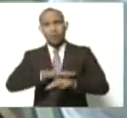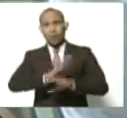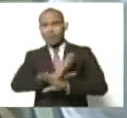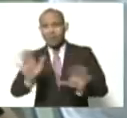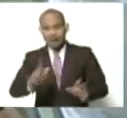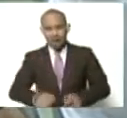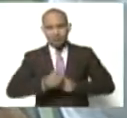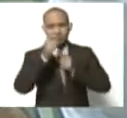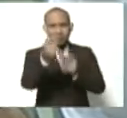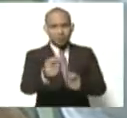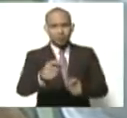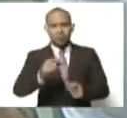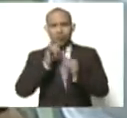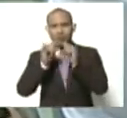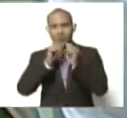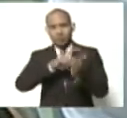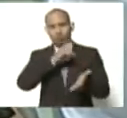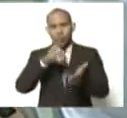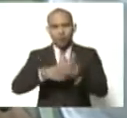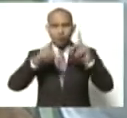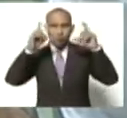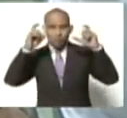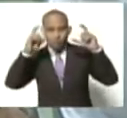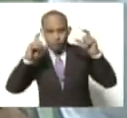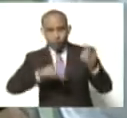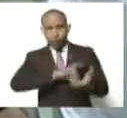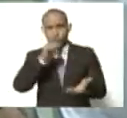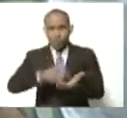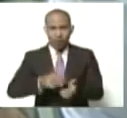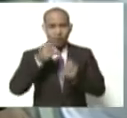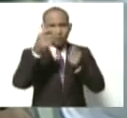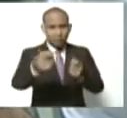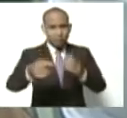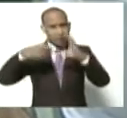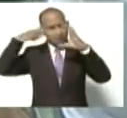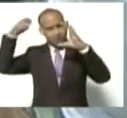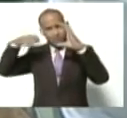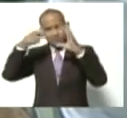un testimonio, le estamos mostrando fotografías, les estamos mostrando